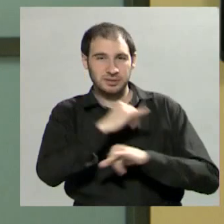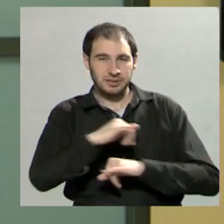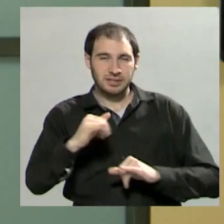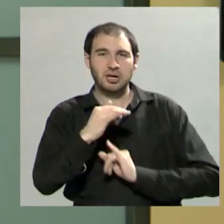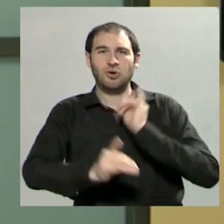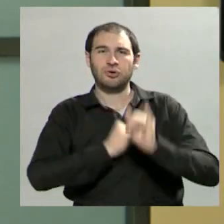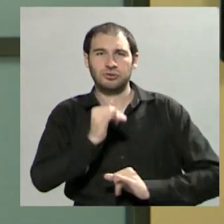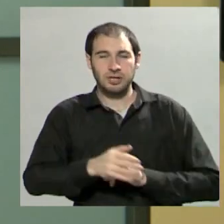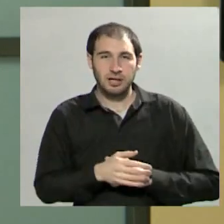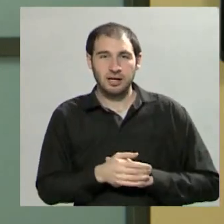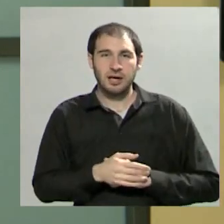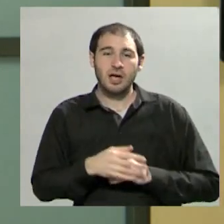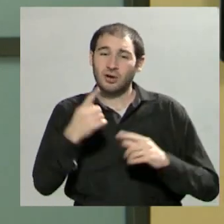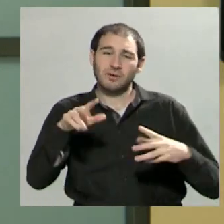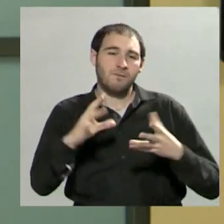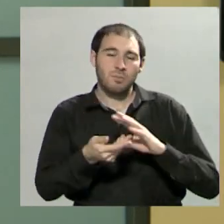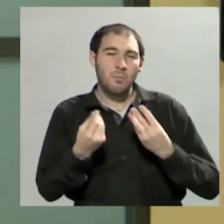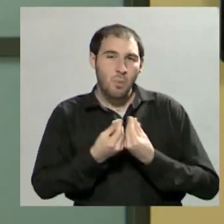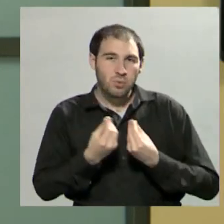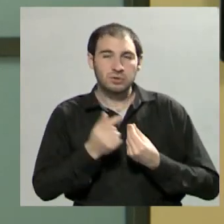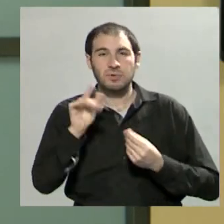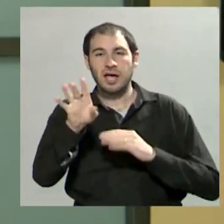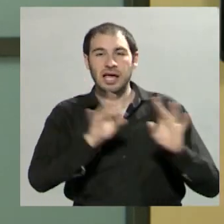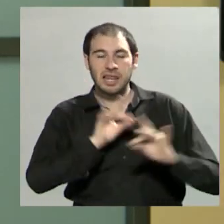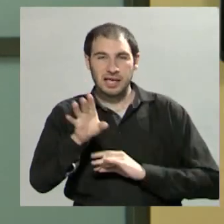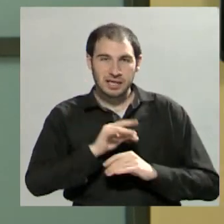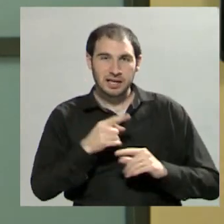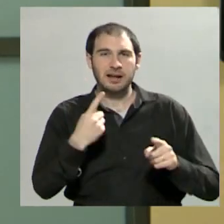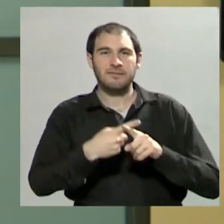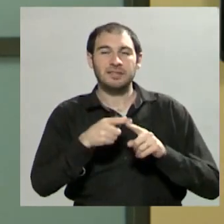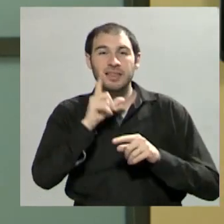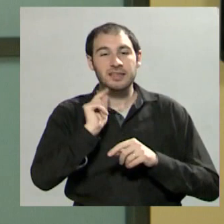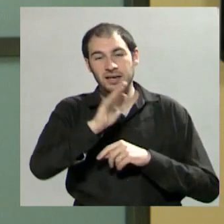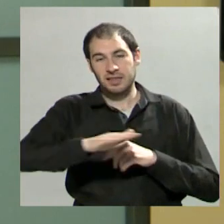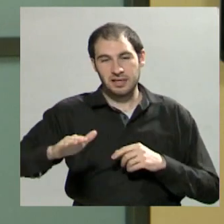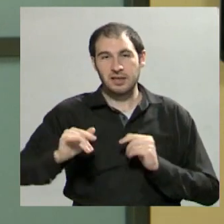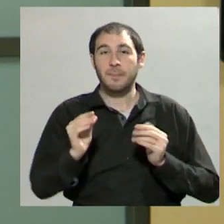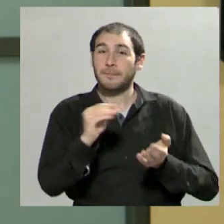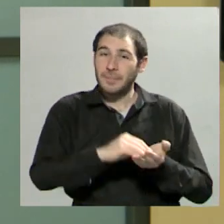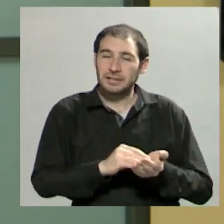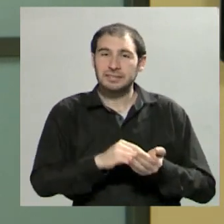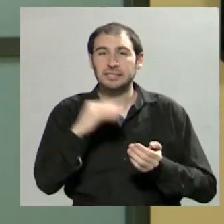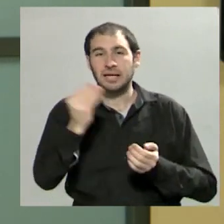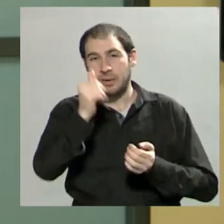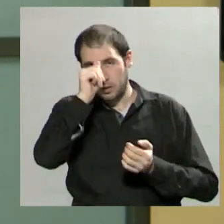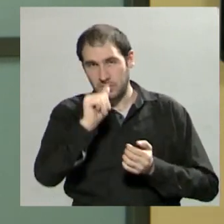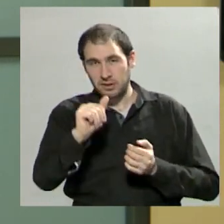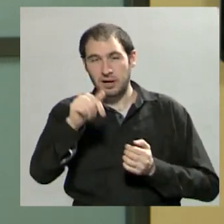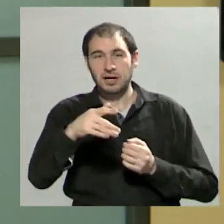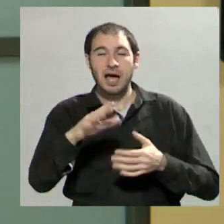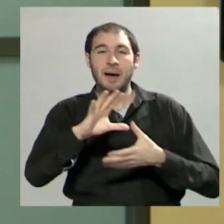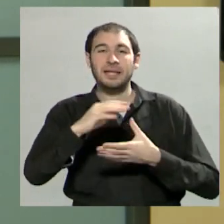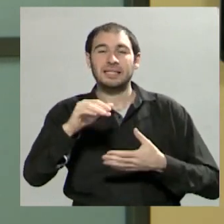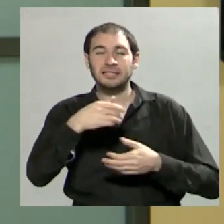te vamos a contar una de las tantas formas que tenés para elegir para festejar el Día del Niño, y también el fin de semana se viene el